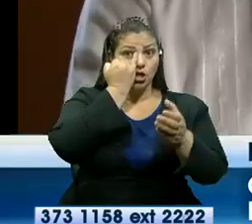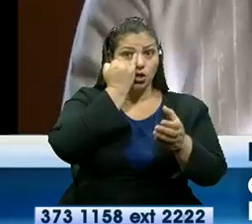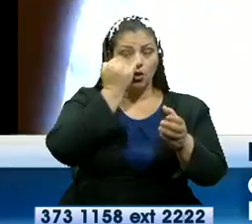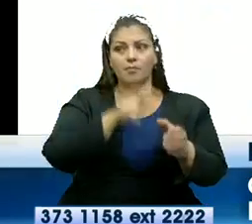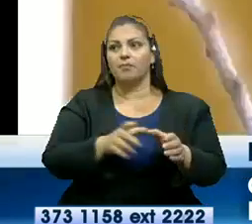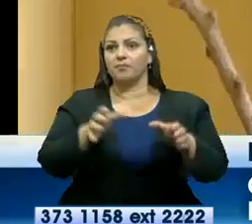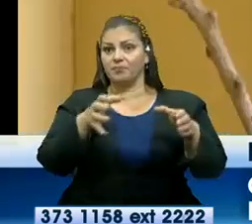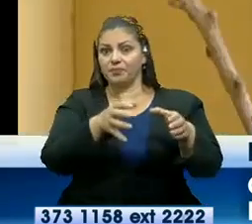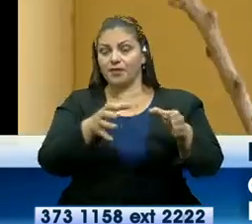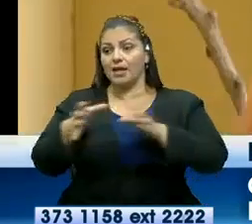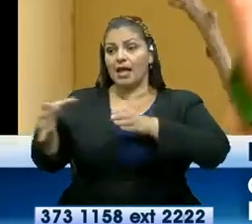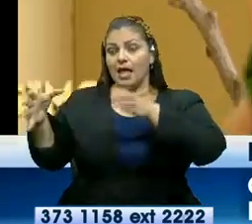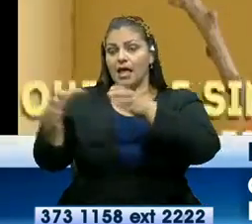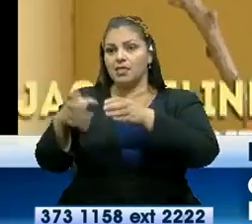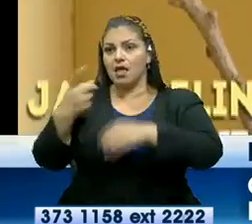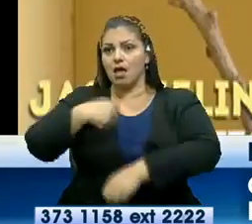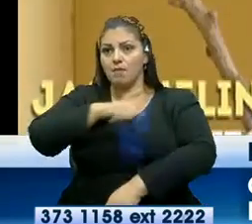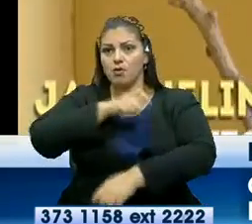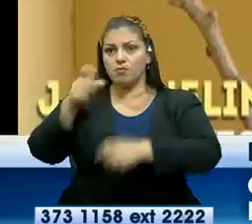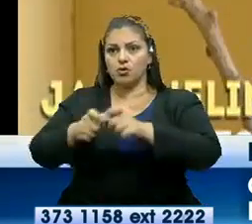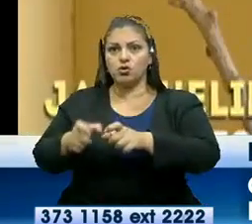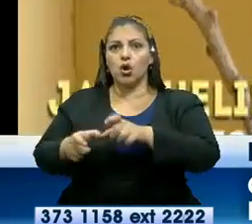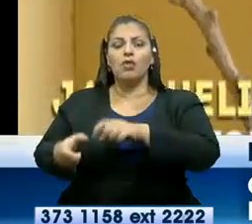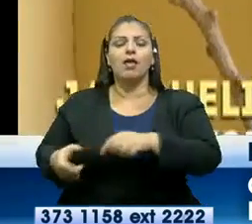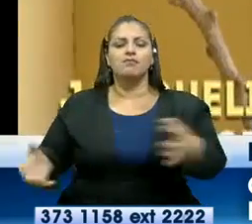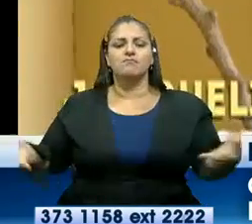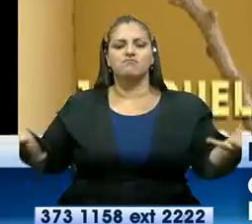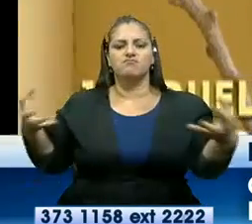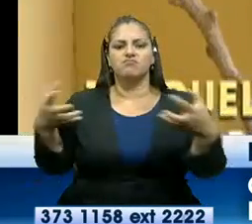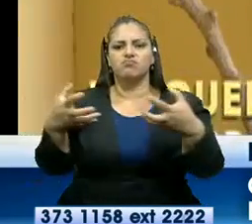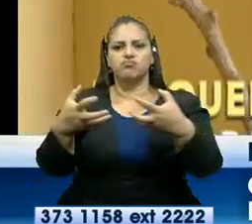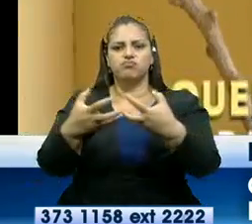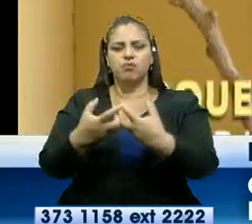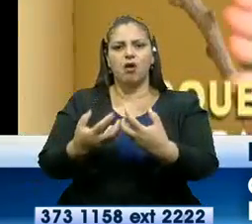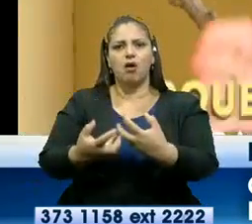ese aborigen. Termina la cultura manteña,